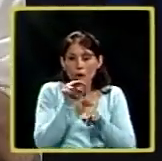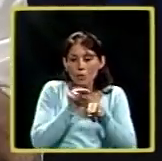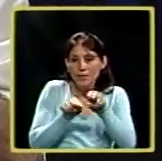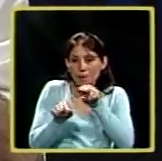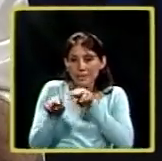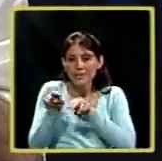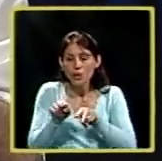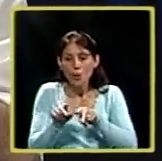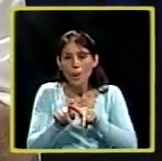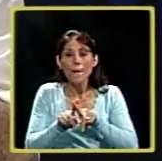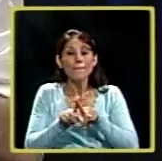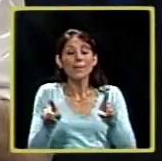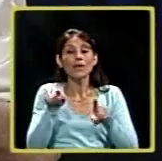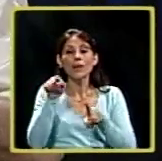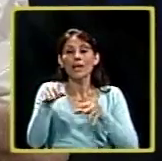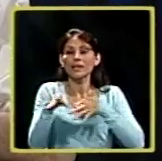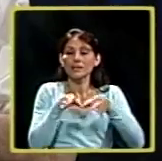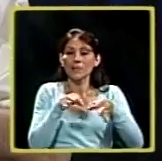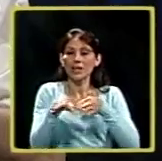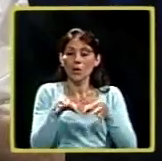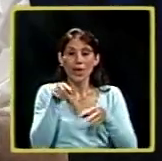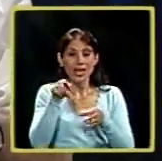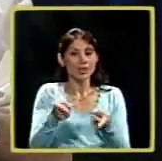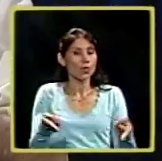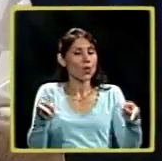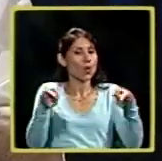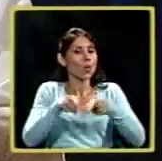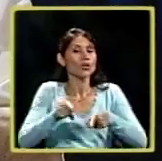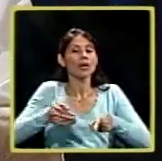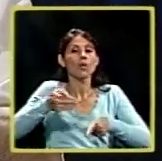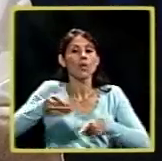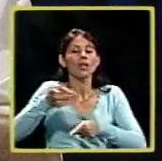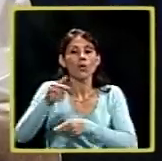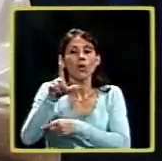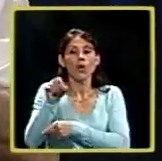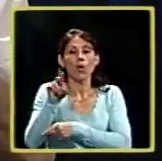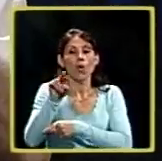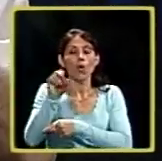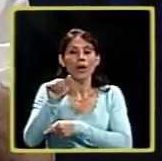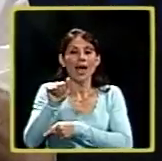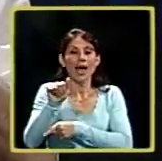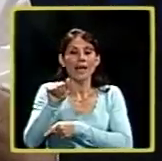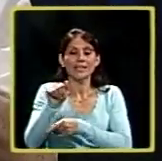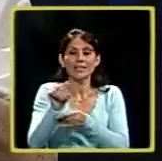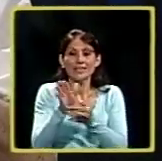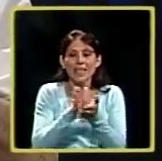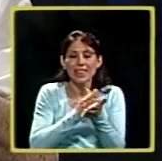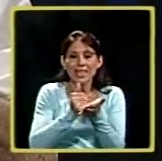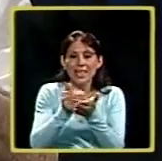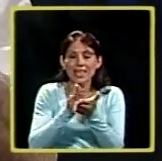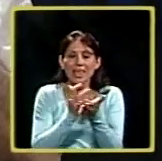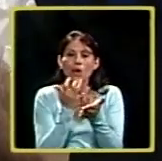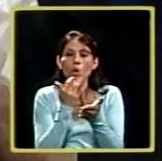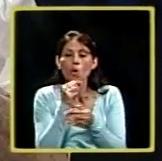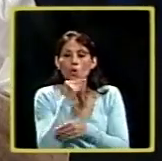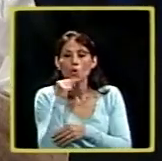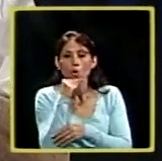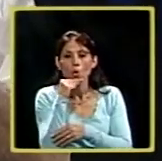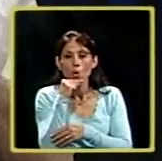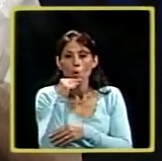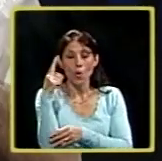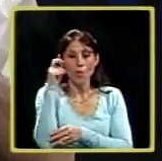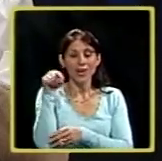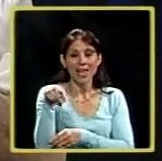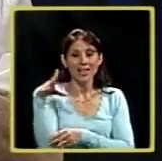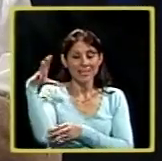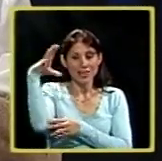pero que eso no ocurría cuando se teñían las lonas de color rojo. Porque al teñir las lonas de color rojo, él había